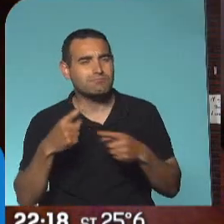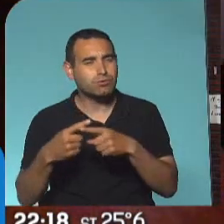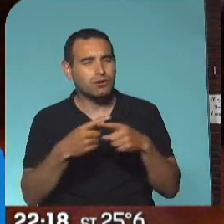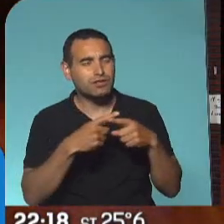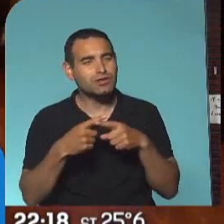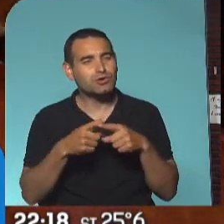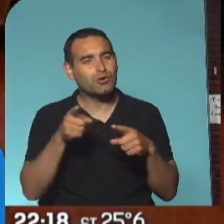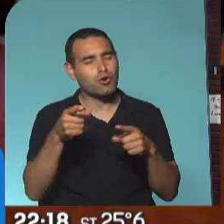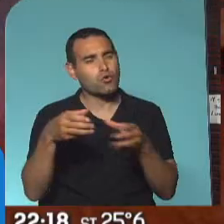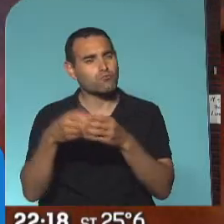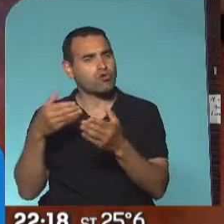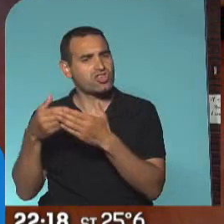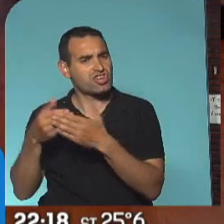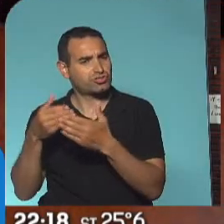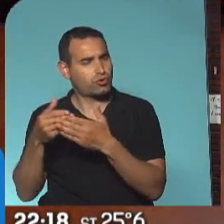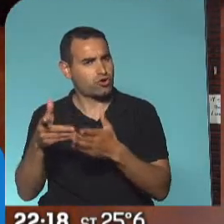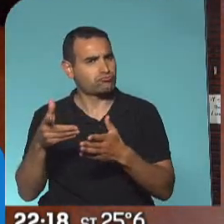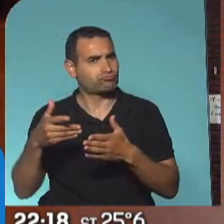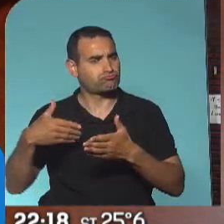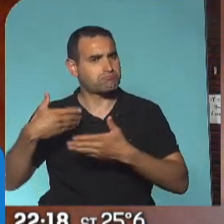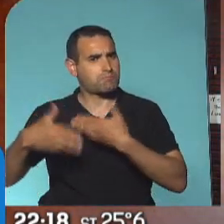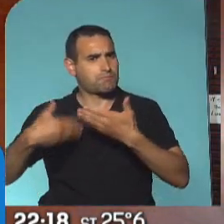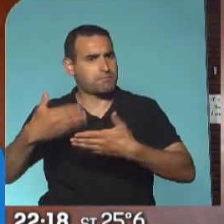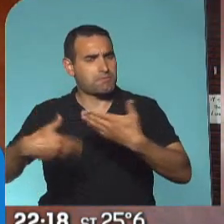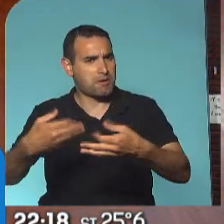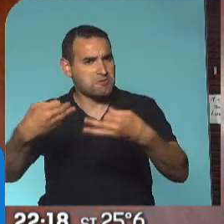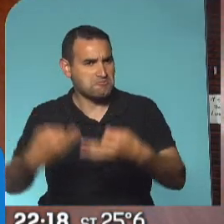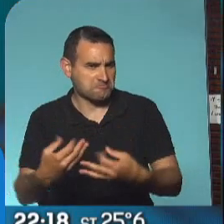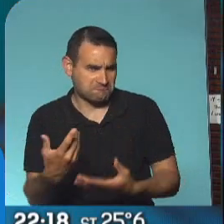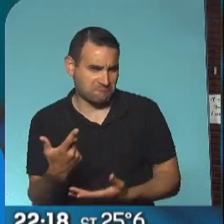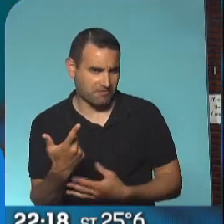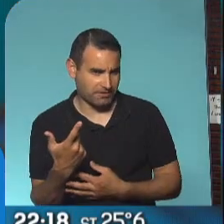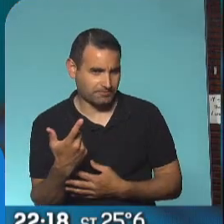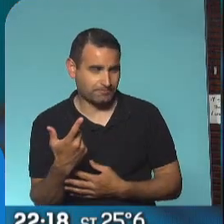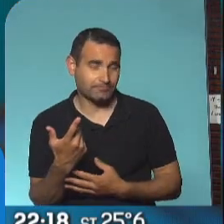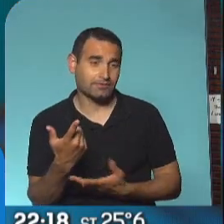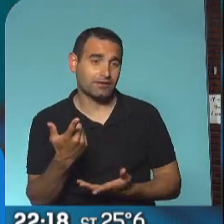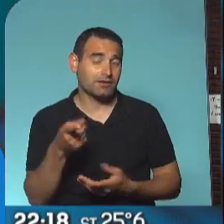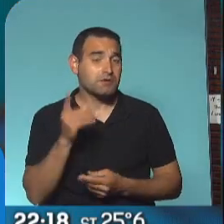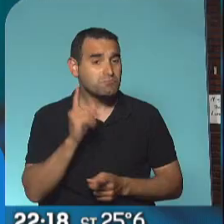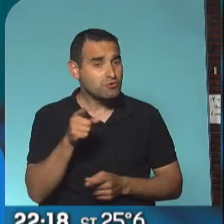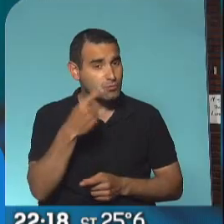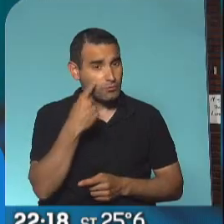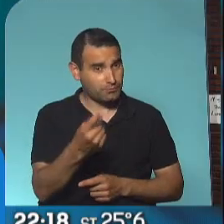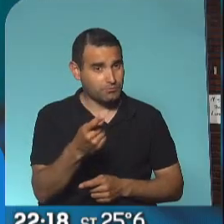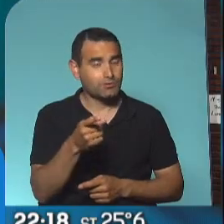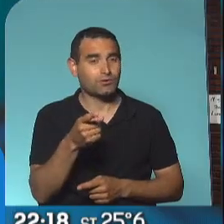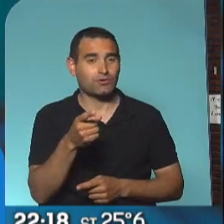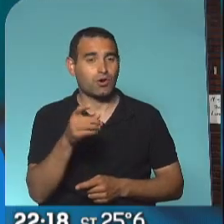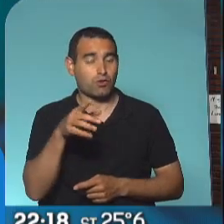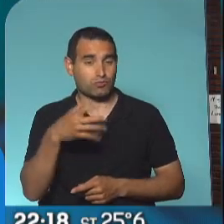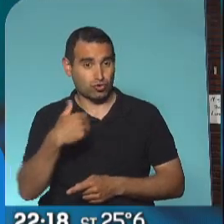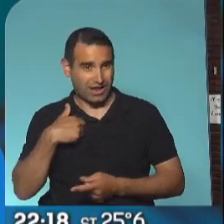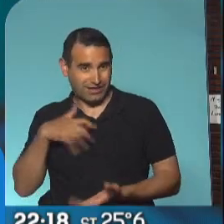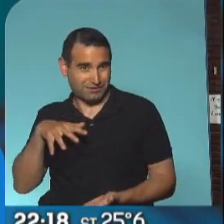del campo de la derecha en condiciones de instrumentar un proceso de este tipo. Y la celeridad con la cual se instrumentó el golpe